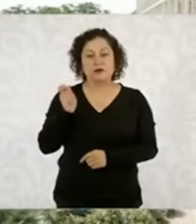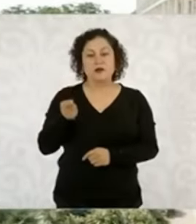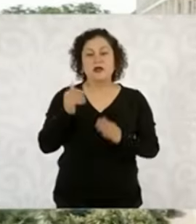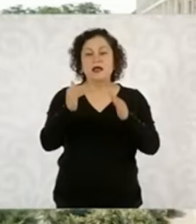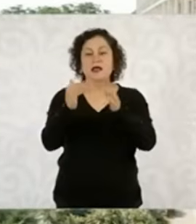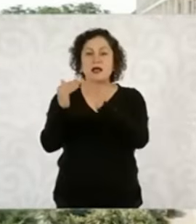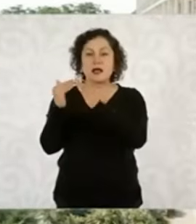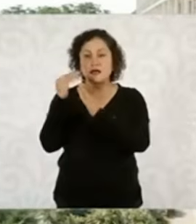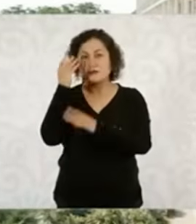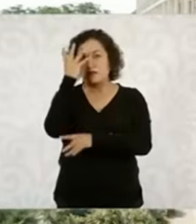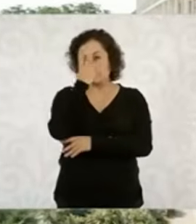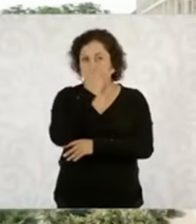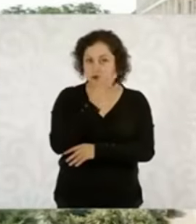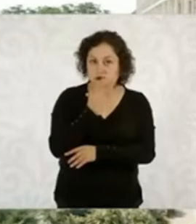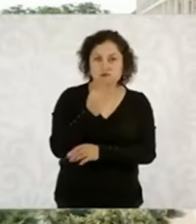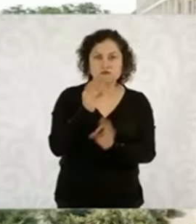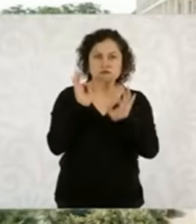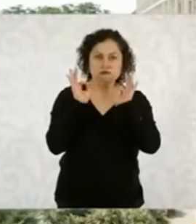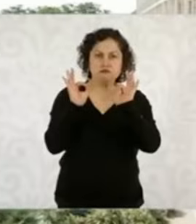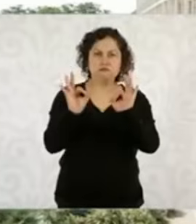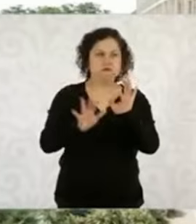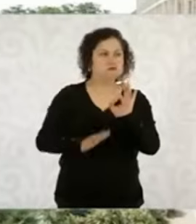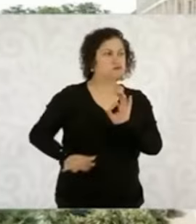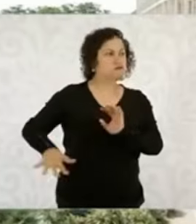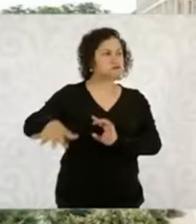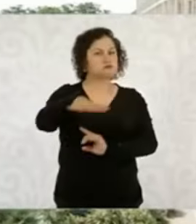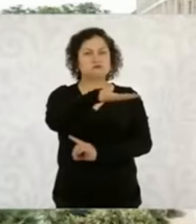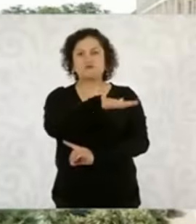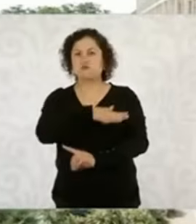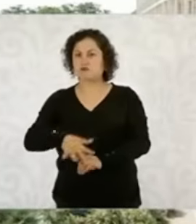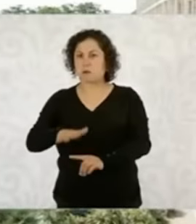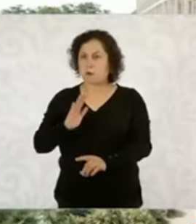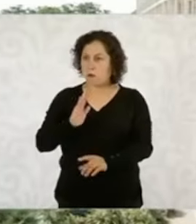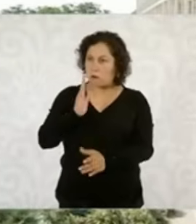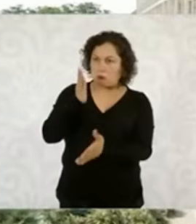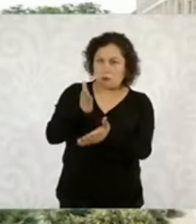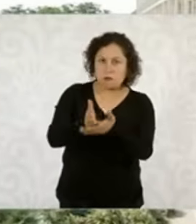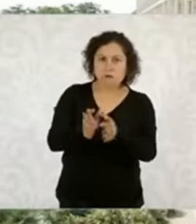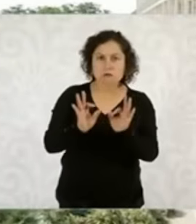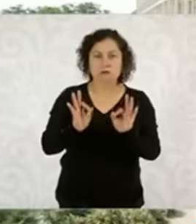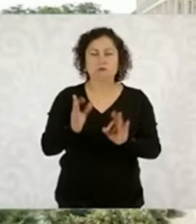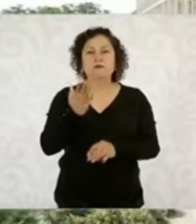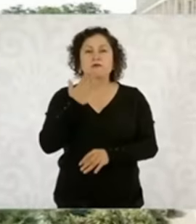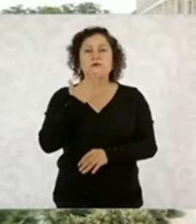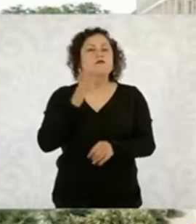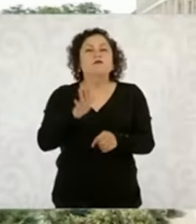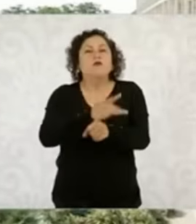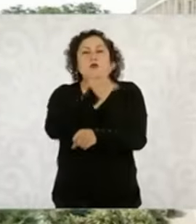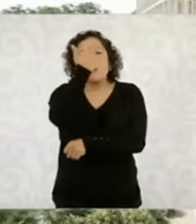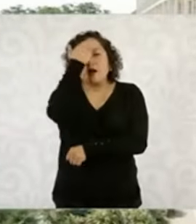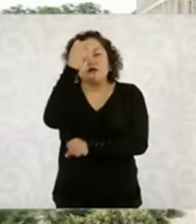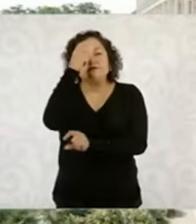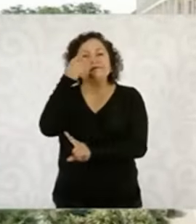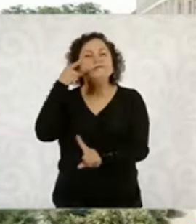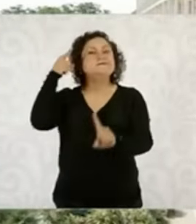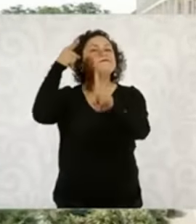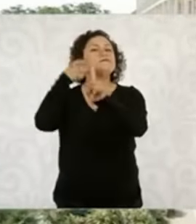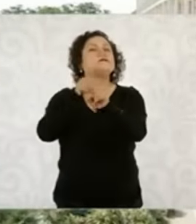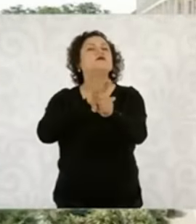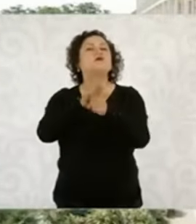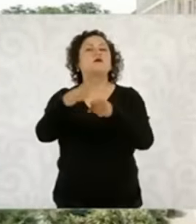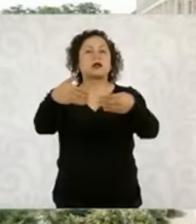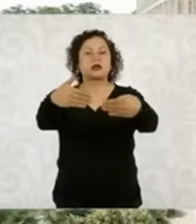bien diseñadas, habitables, que la intención más bien es que al menos tengan 60